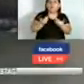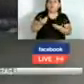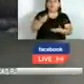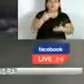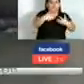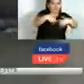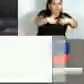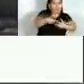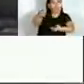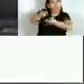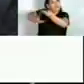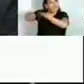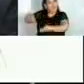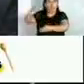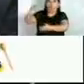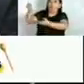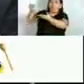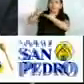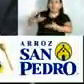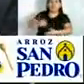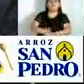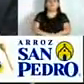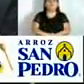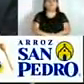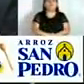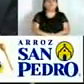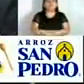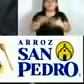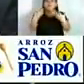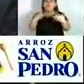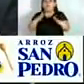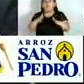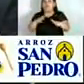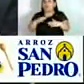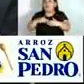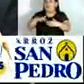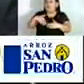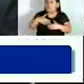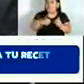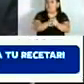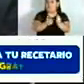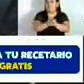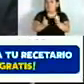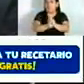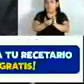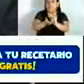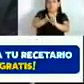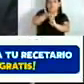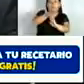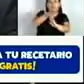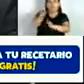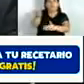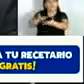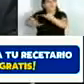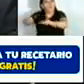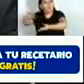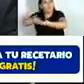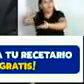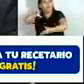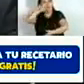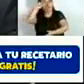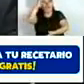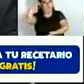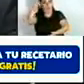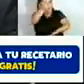exportaciones e importaciones. Trae como conclusión o repercusión un incremento en el comercio internacional, lo